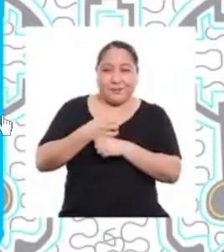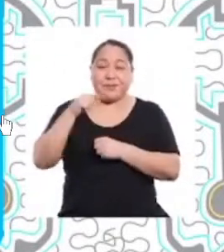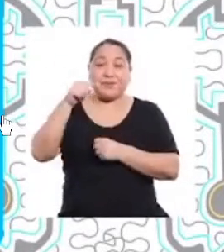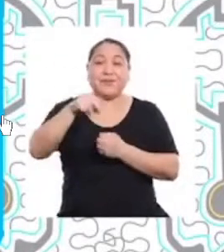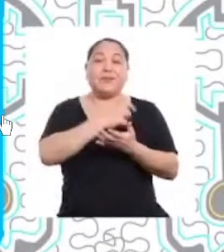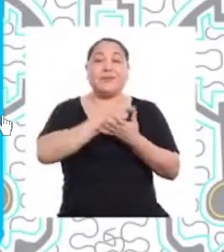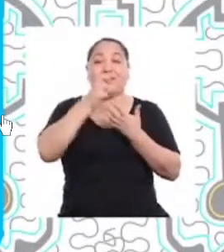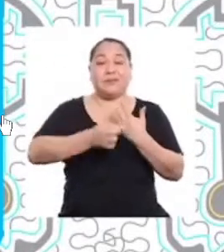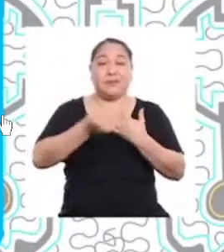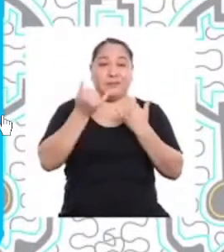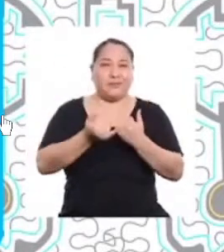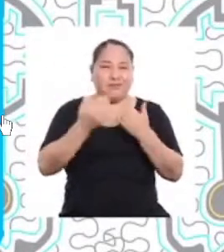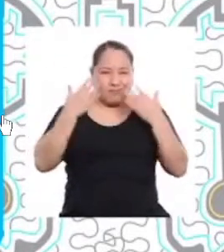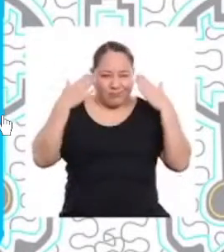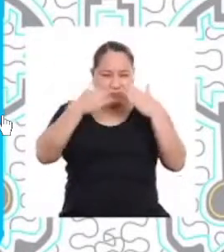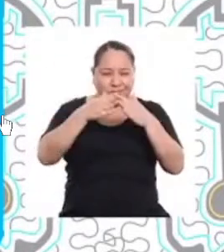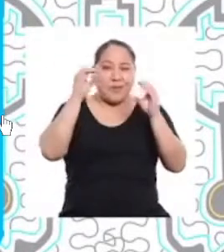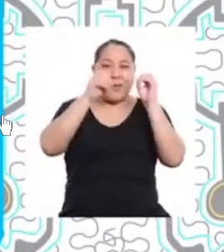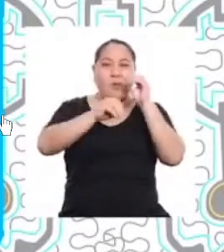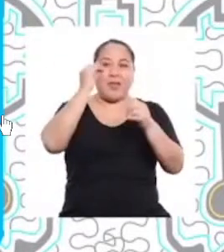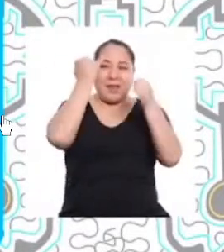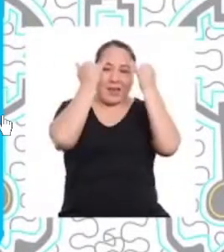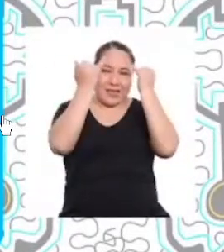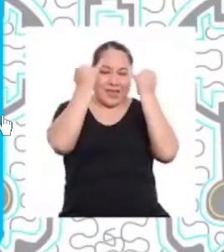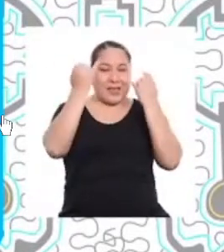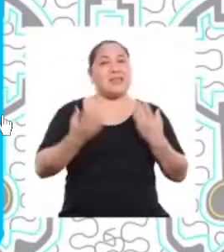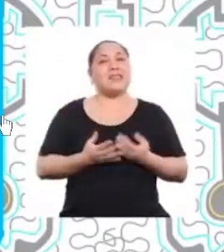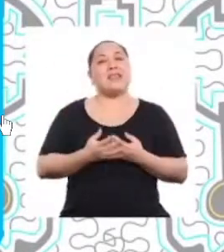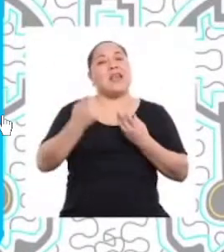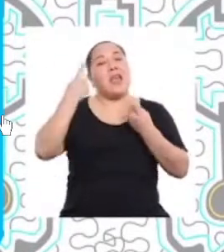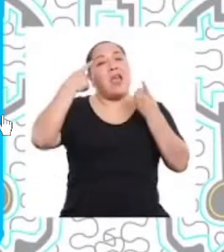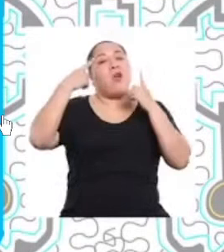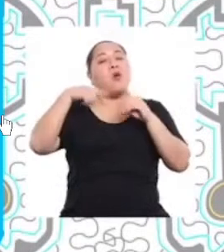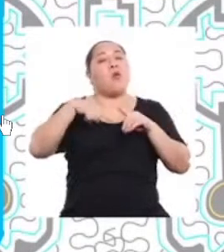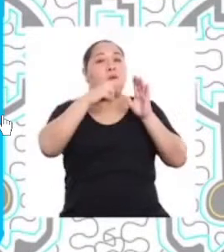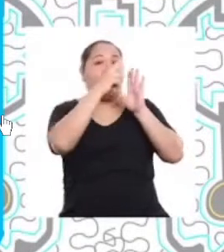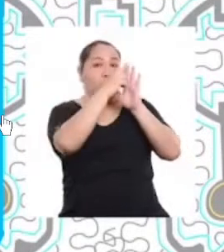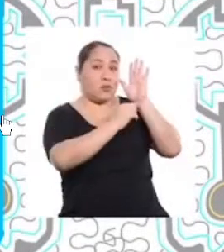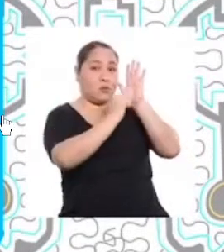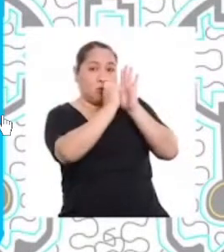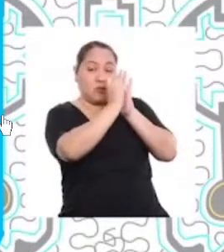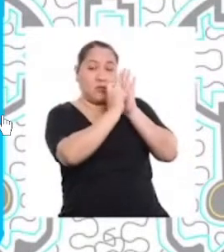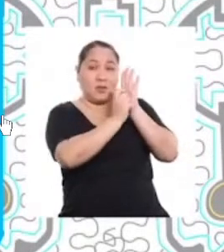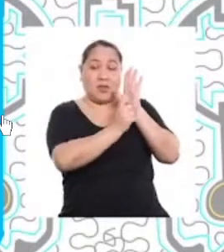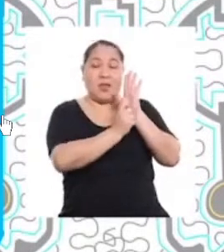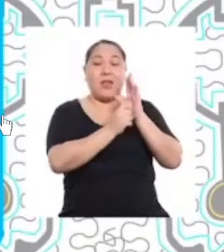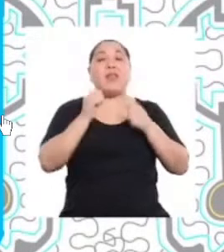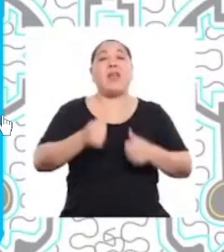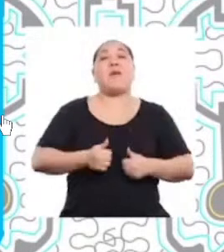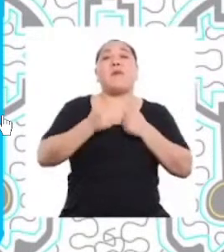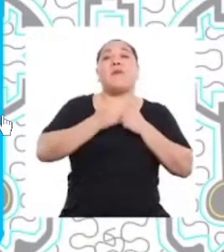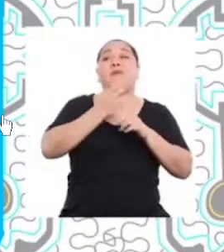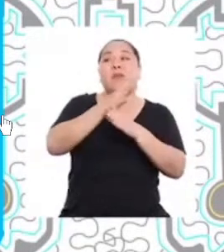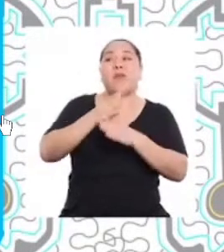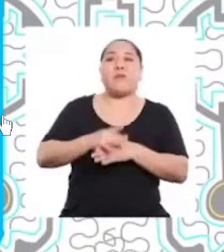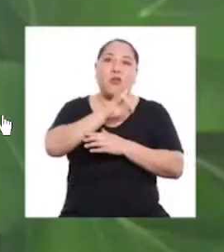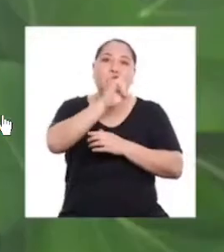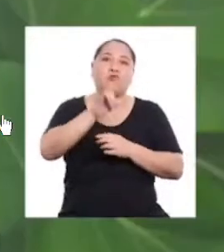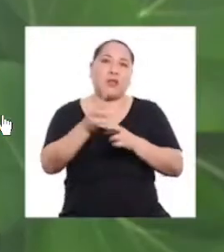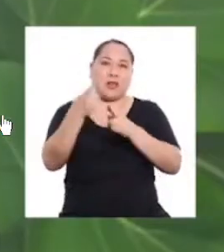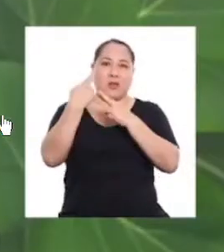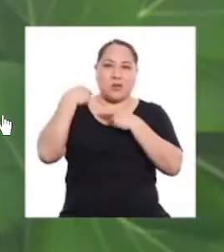El programa de hoy lo dedicaremos a proponer acciones y acuerdos de convivencia que permitan utilizar responsablemente las